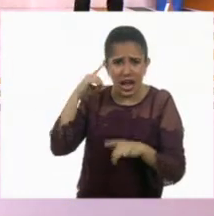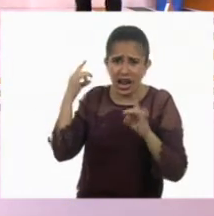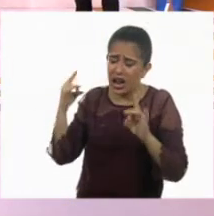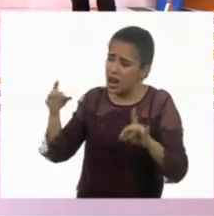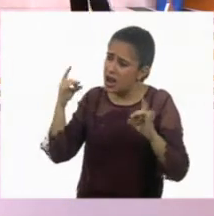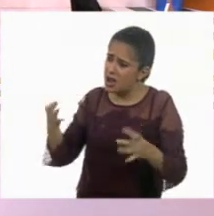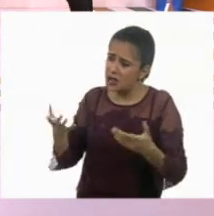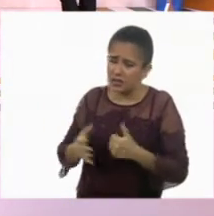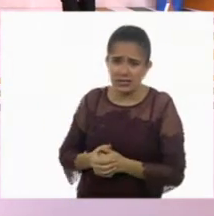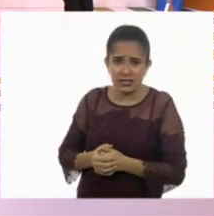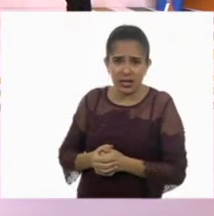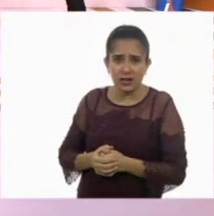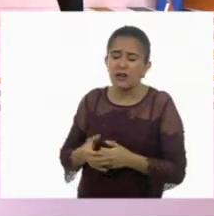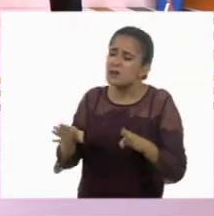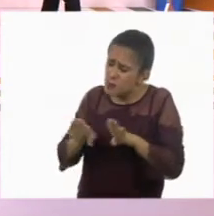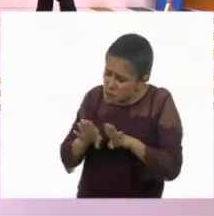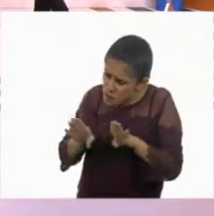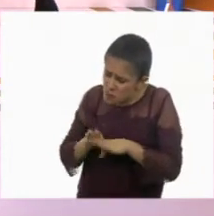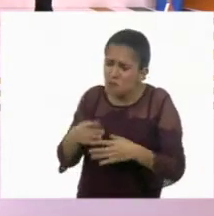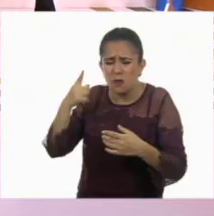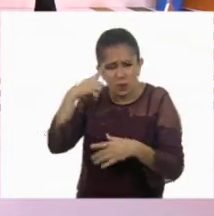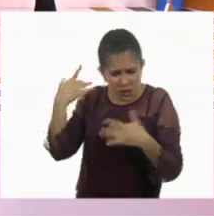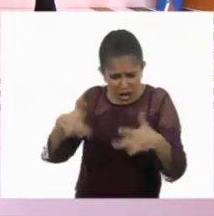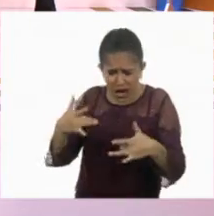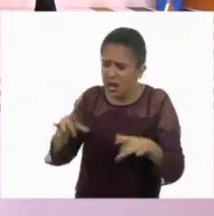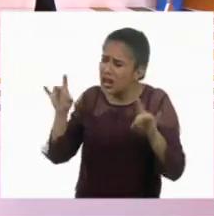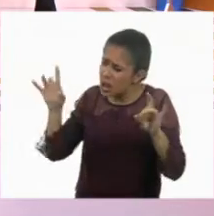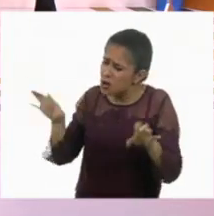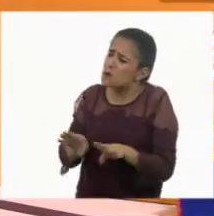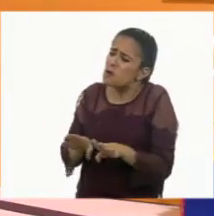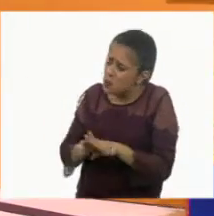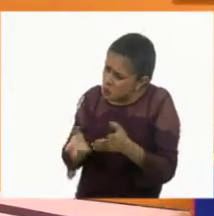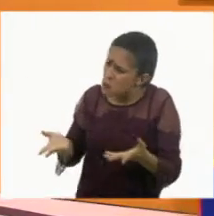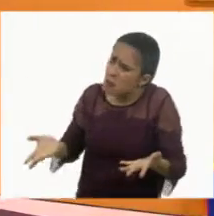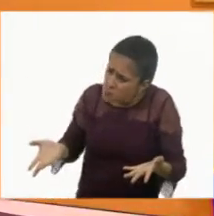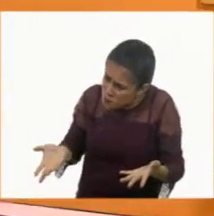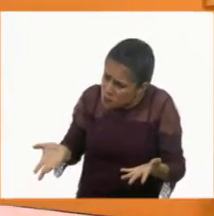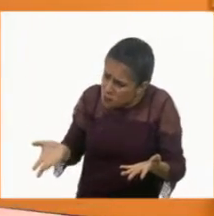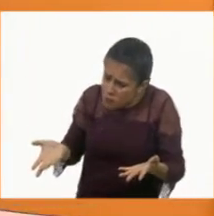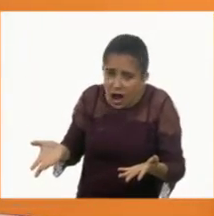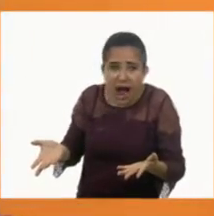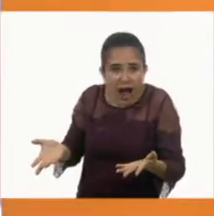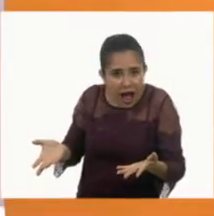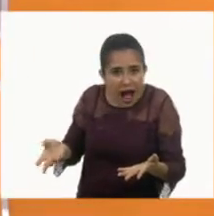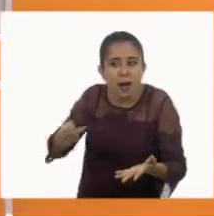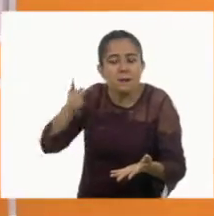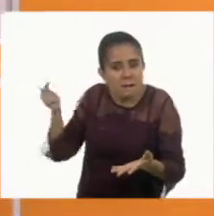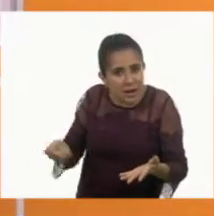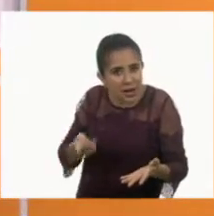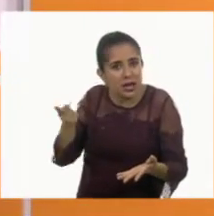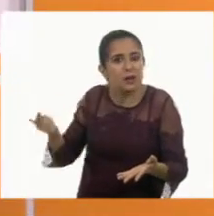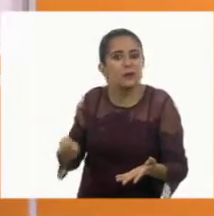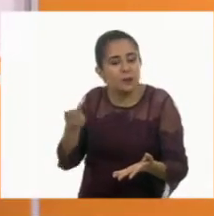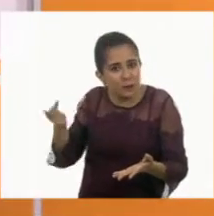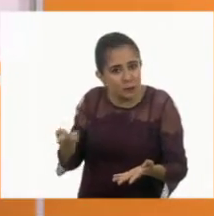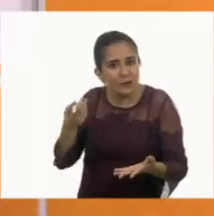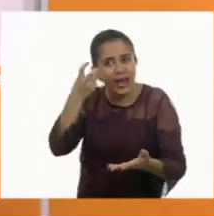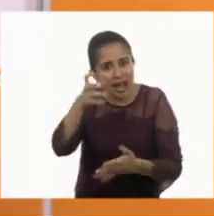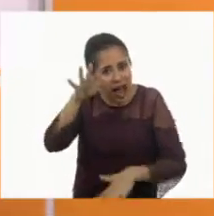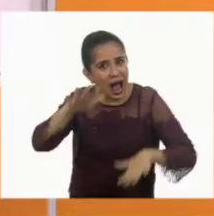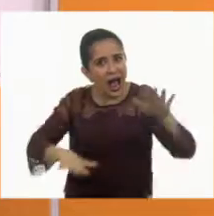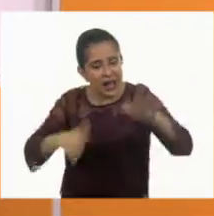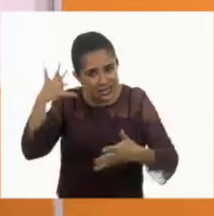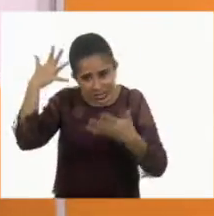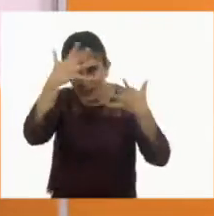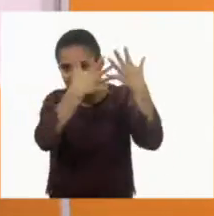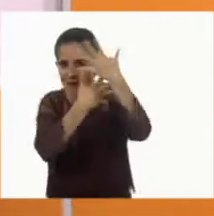me estás preguntando. Es, ¿cómo te duele bien. La cabeza? Fíjense cómo metió esta oración en un contexto que para que lo pudiera entender. La